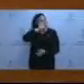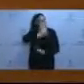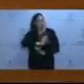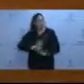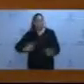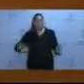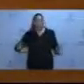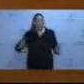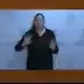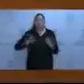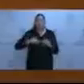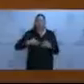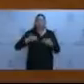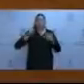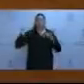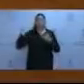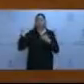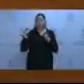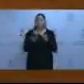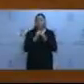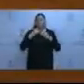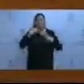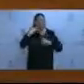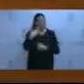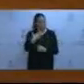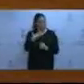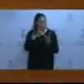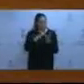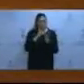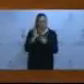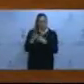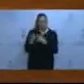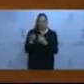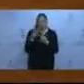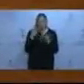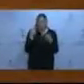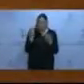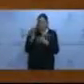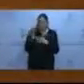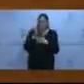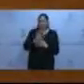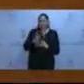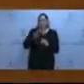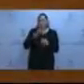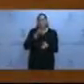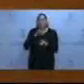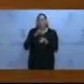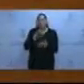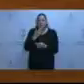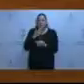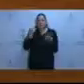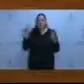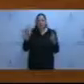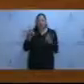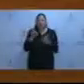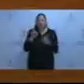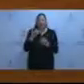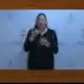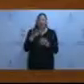pasado día 25 se publica en el BOPA, este 25 de abril, un anuncio de información pública de un anteproyecto de modificación del TROTU.